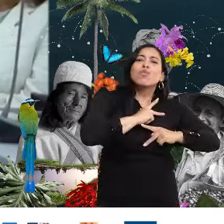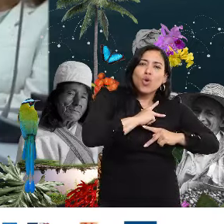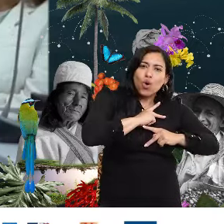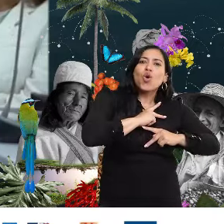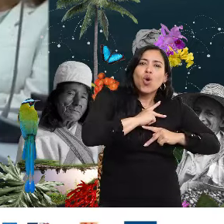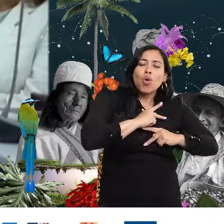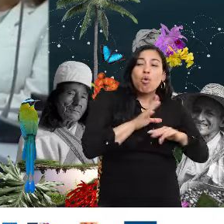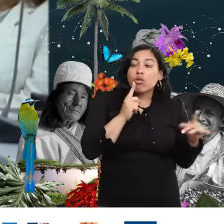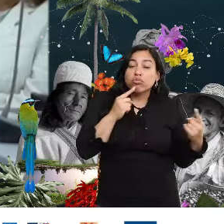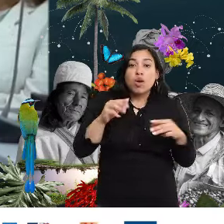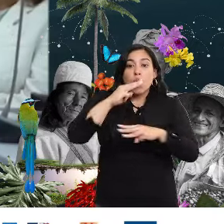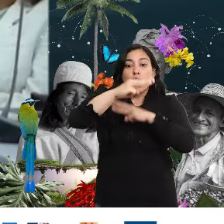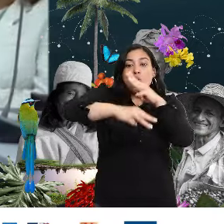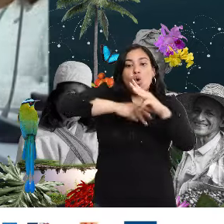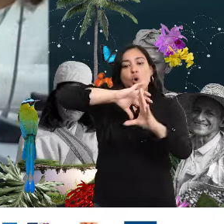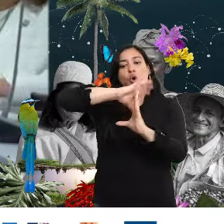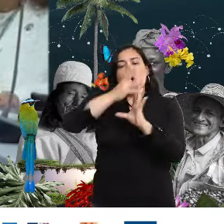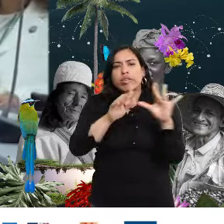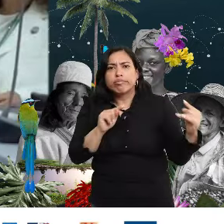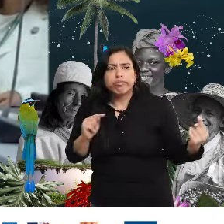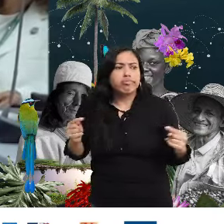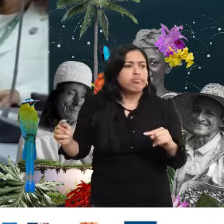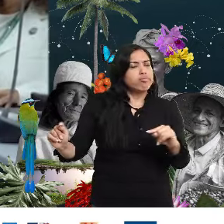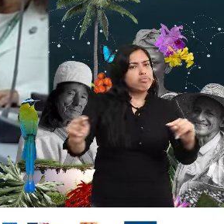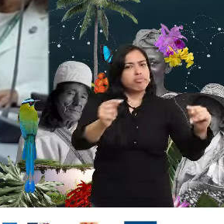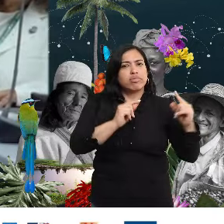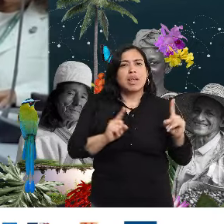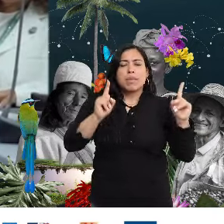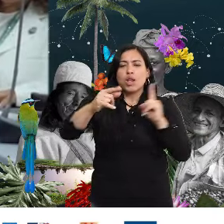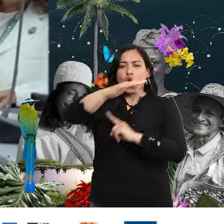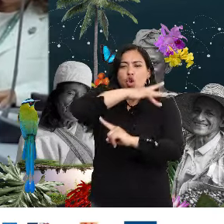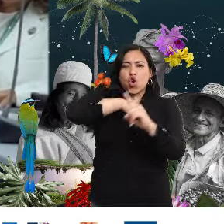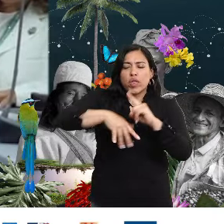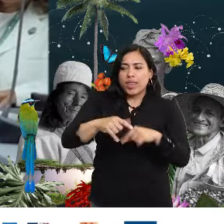esta discusión mundial, pero trayéndola a los contextos muy